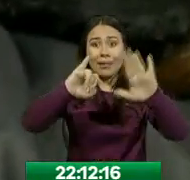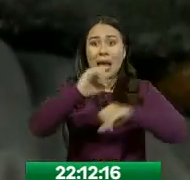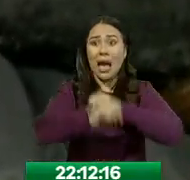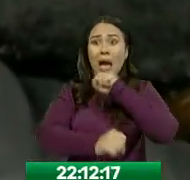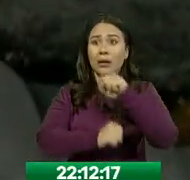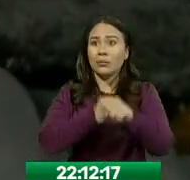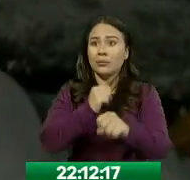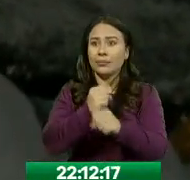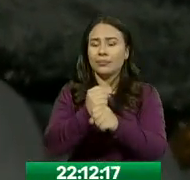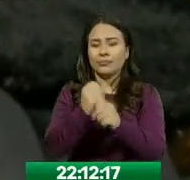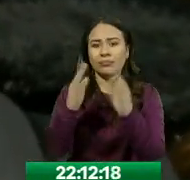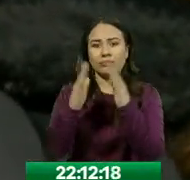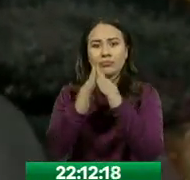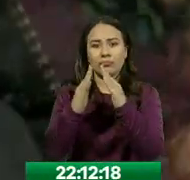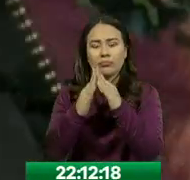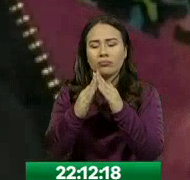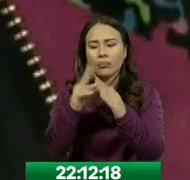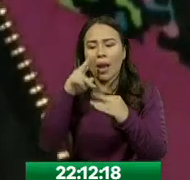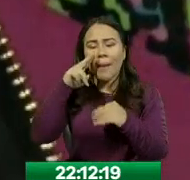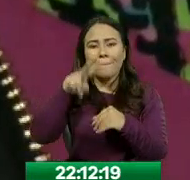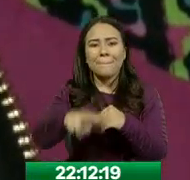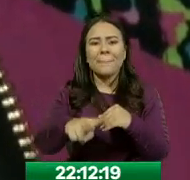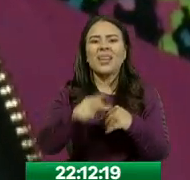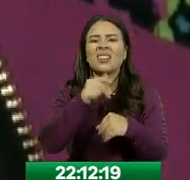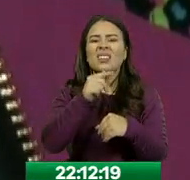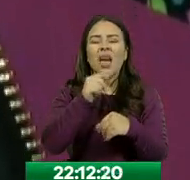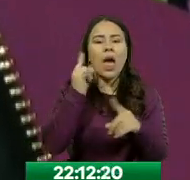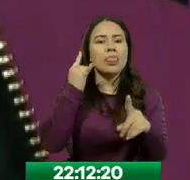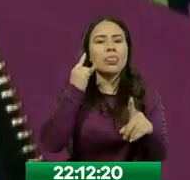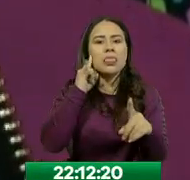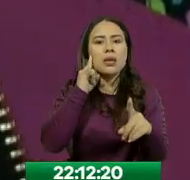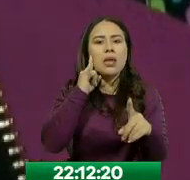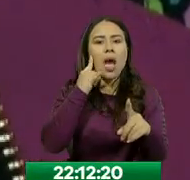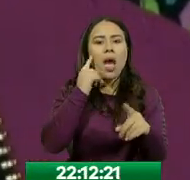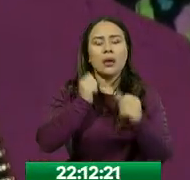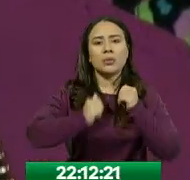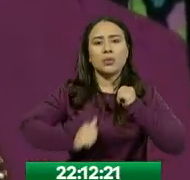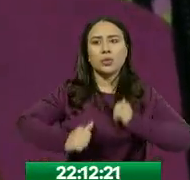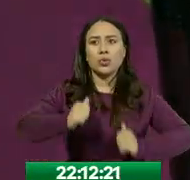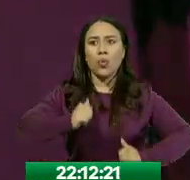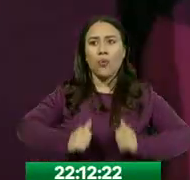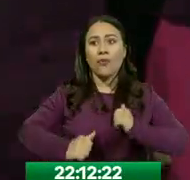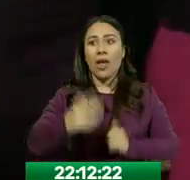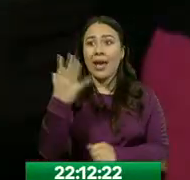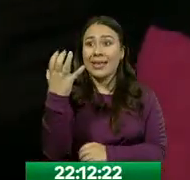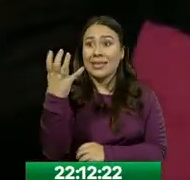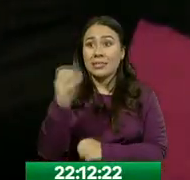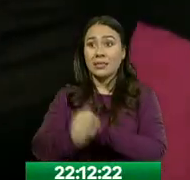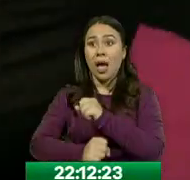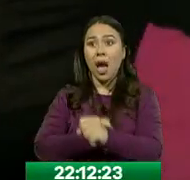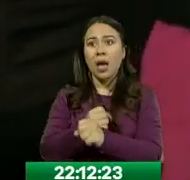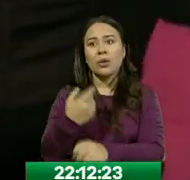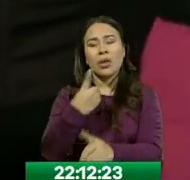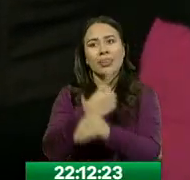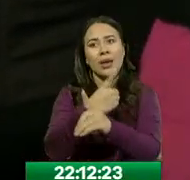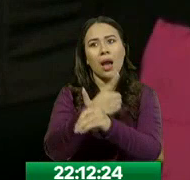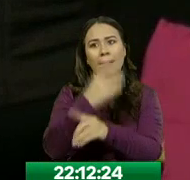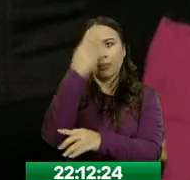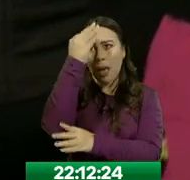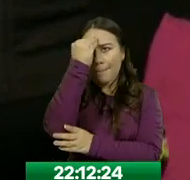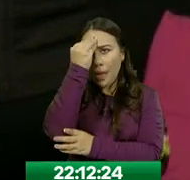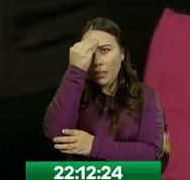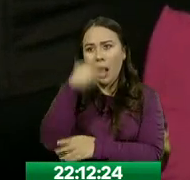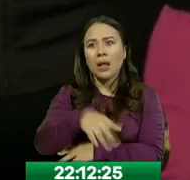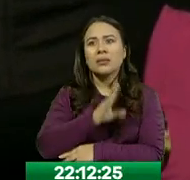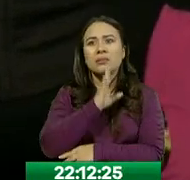supuesto acto aberrante se dio en el hogar de Margarita, nombre protegido. Su hija, una pequeña de 15 años con una seria discapacidad, habría sido víctima de